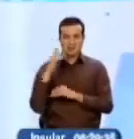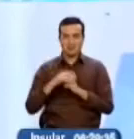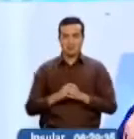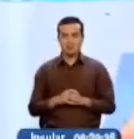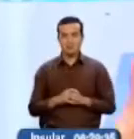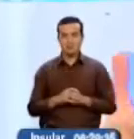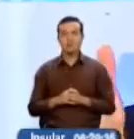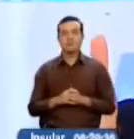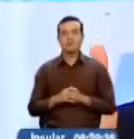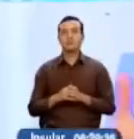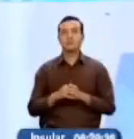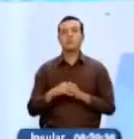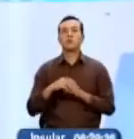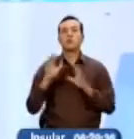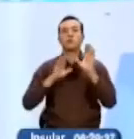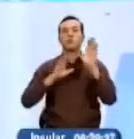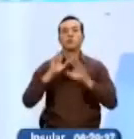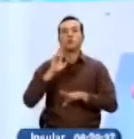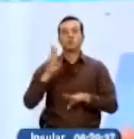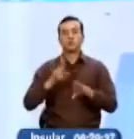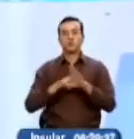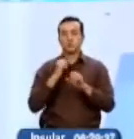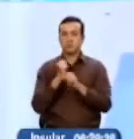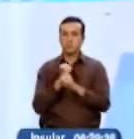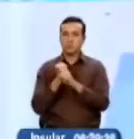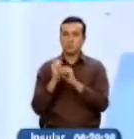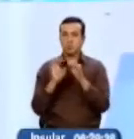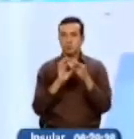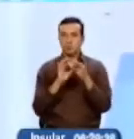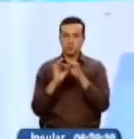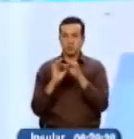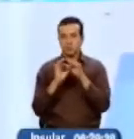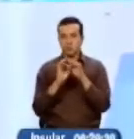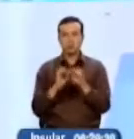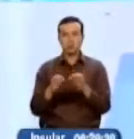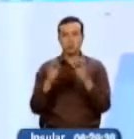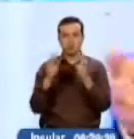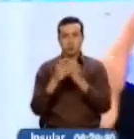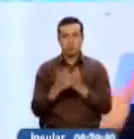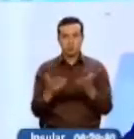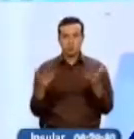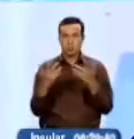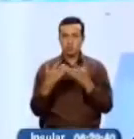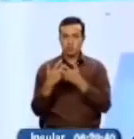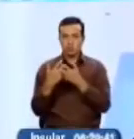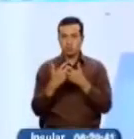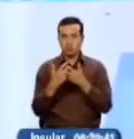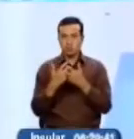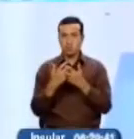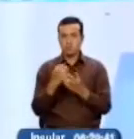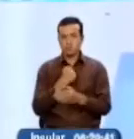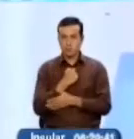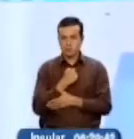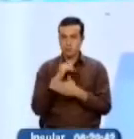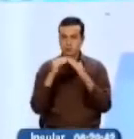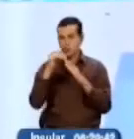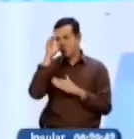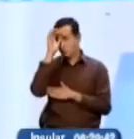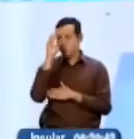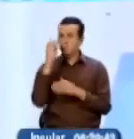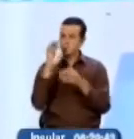en el que estará el museo nacional es un trabajo conjunto que hacemos también en cooperación con la propia casa de la cultura